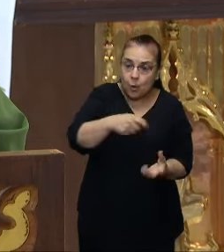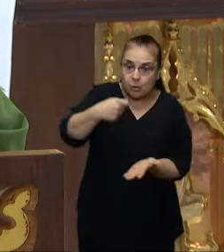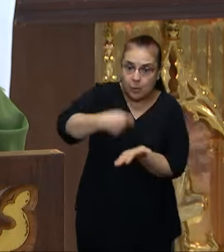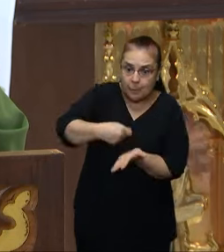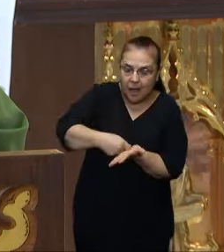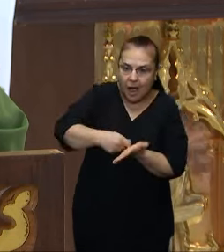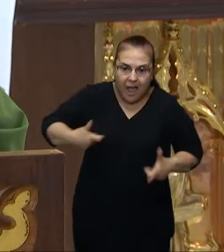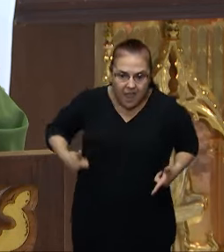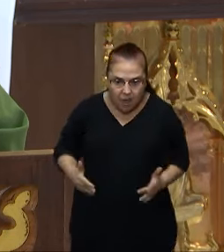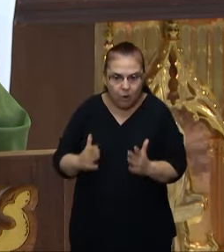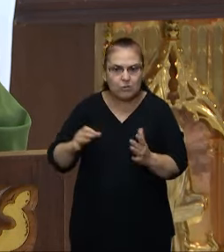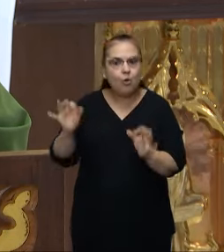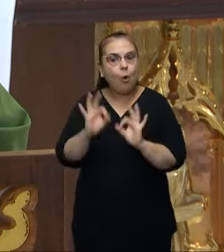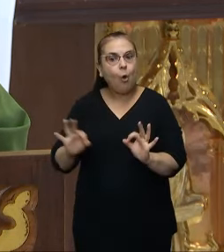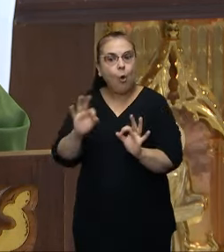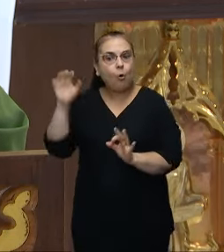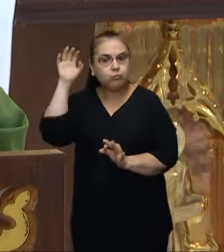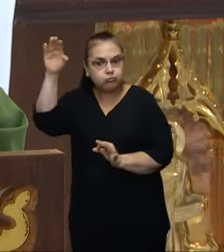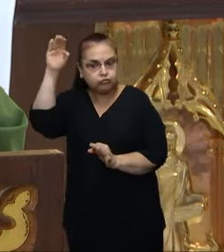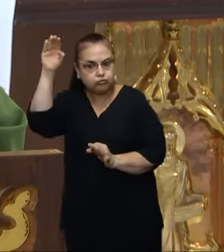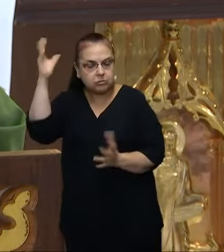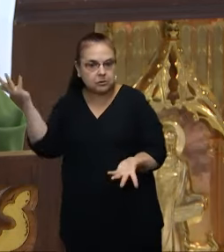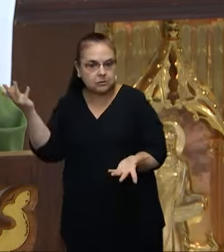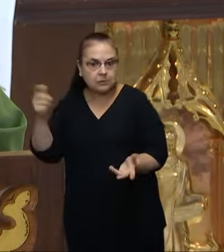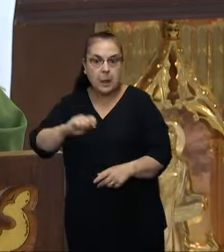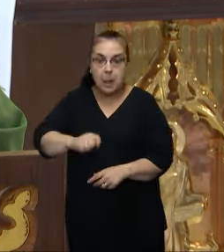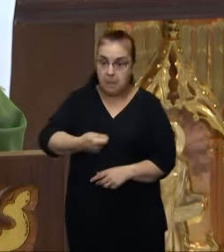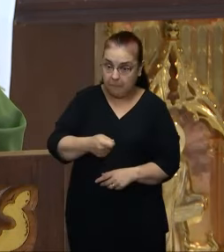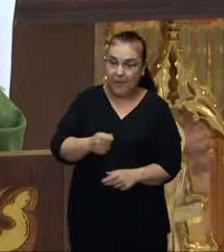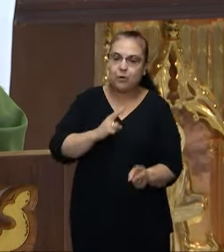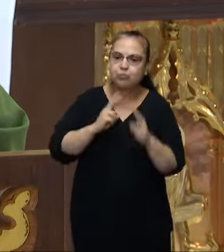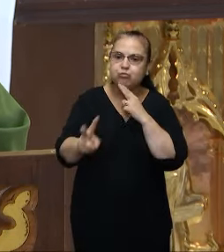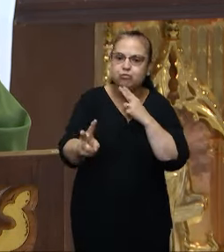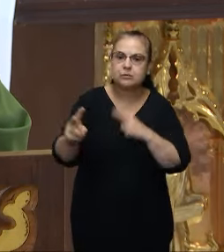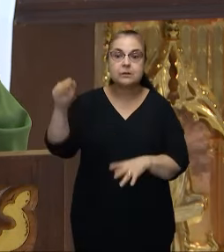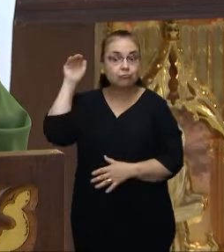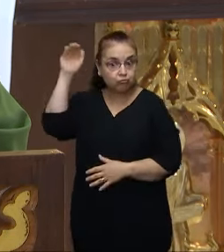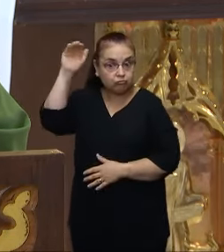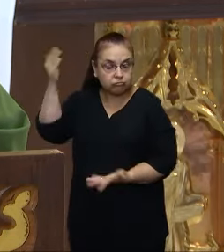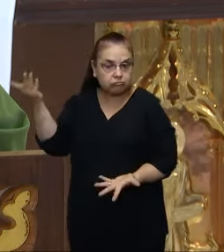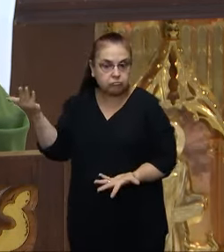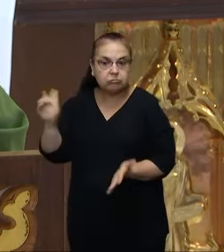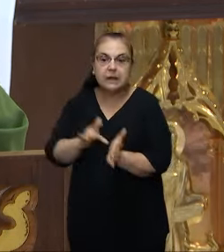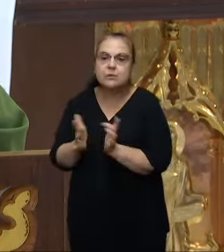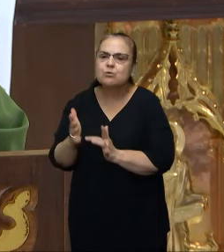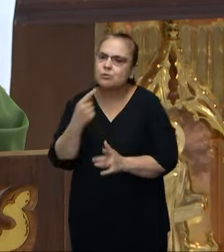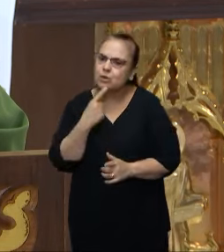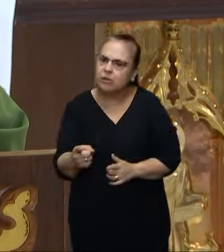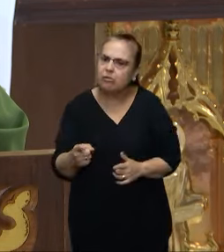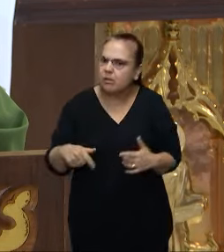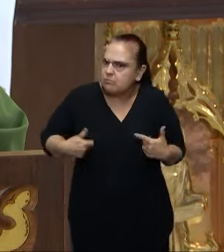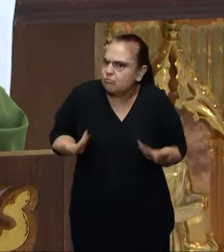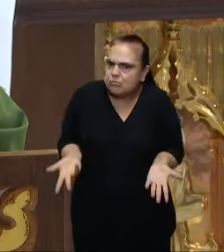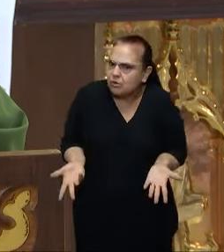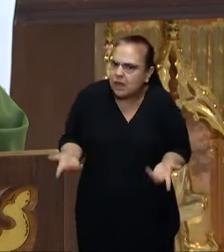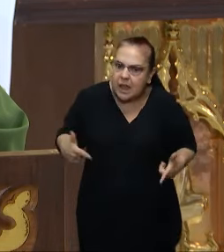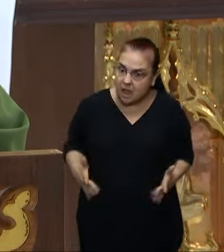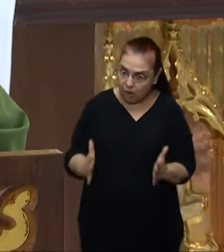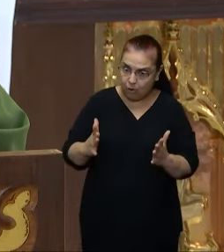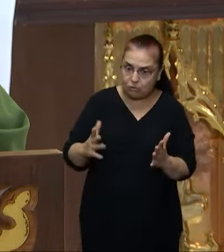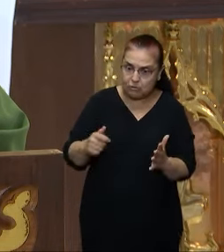hijos o a los extraños contestó a los extraños Jesús le dijo entonces los hijos